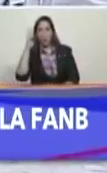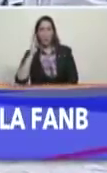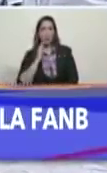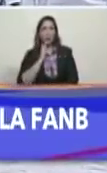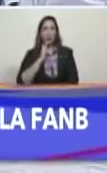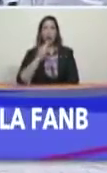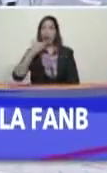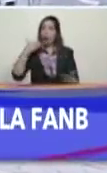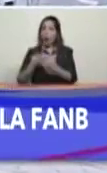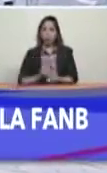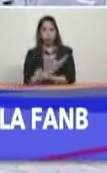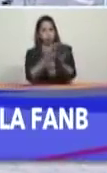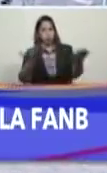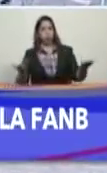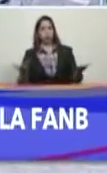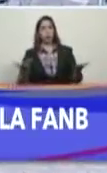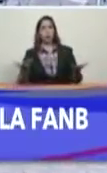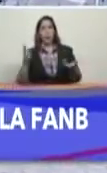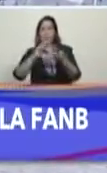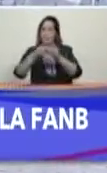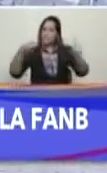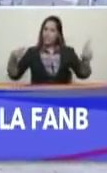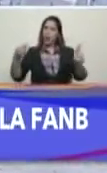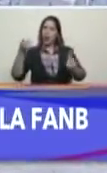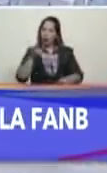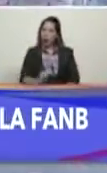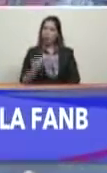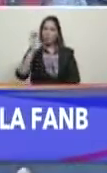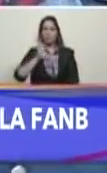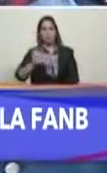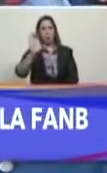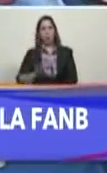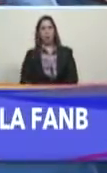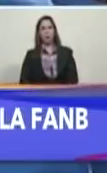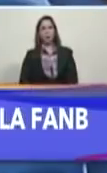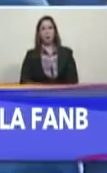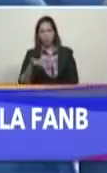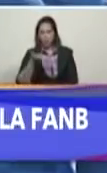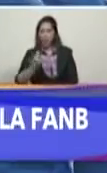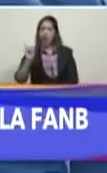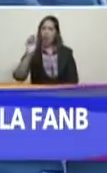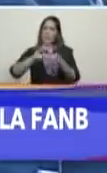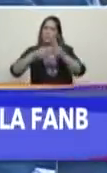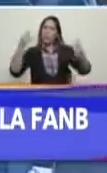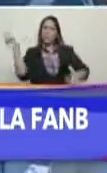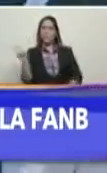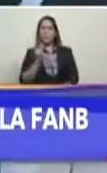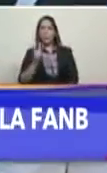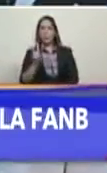a ustedes hay paz en la República, hay paz en Venezuela.